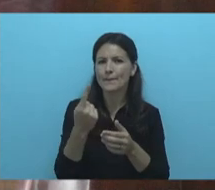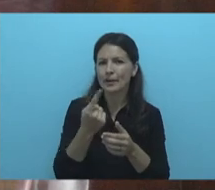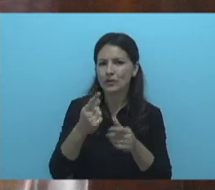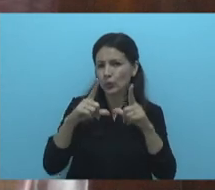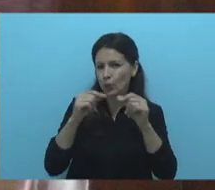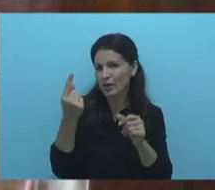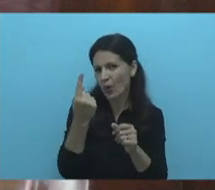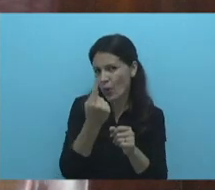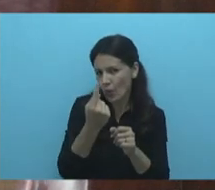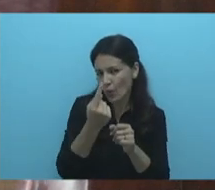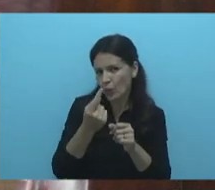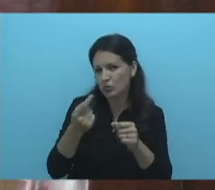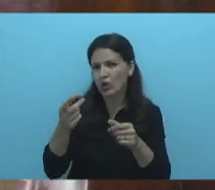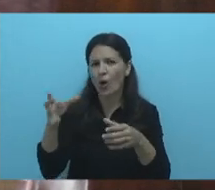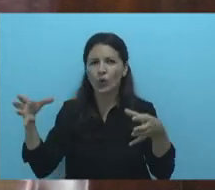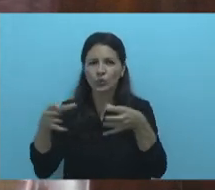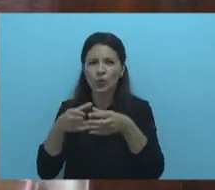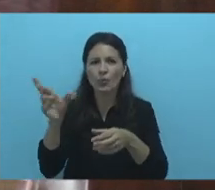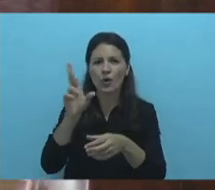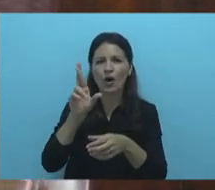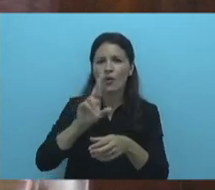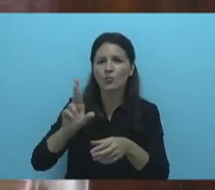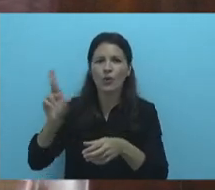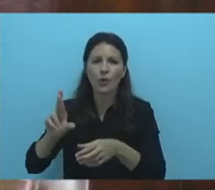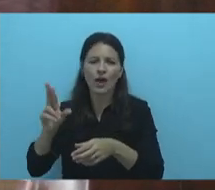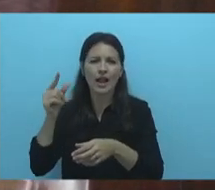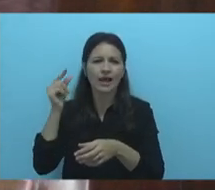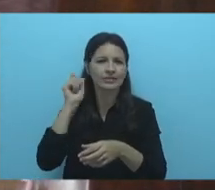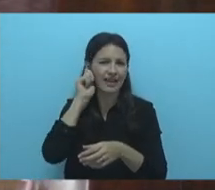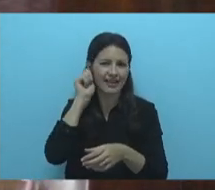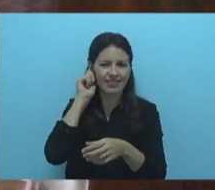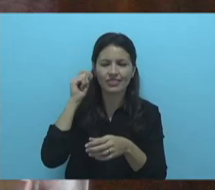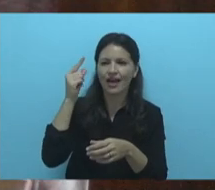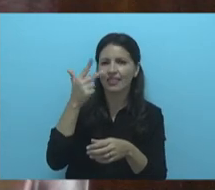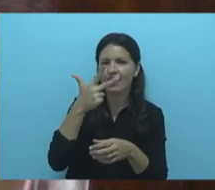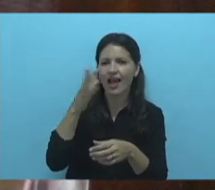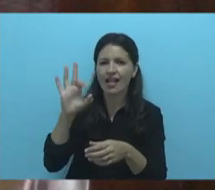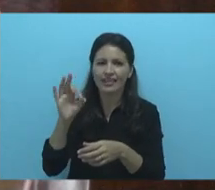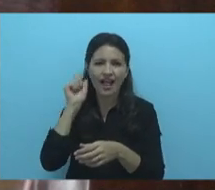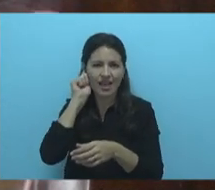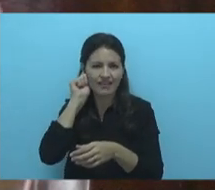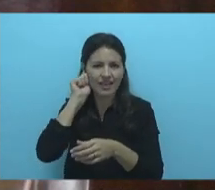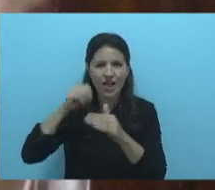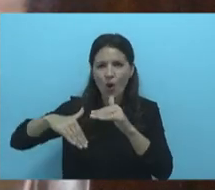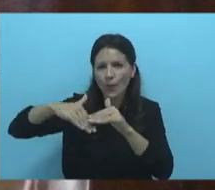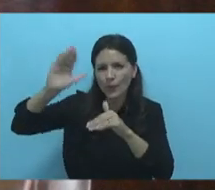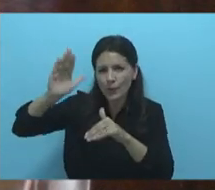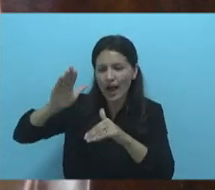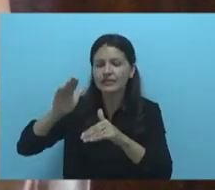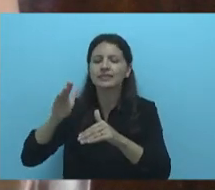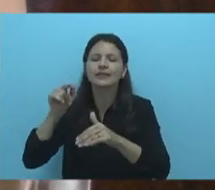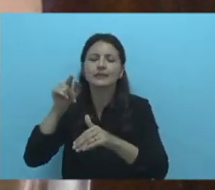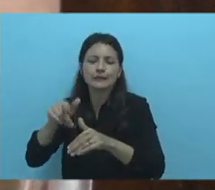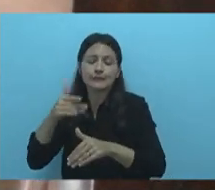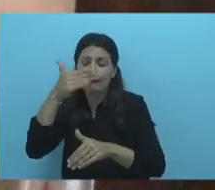causa de mortalidad en las mujeres mayores de 30 años y que en el marco de su detección temprana